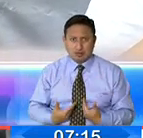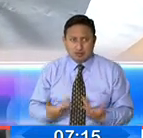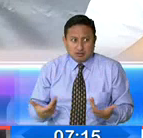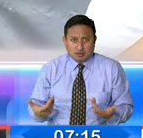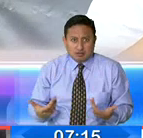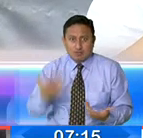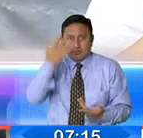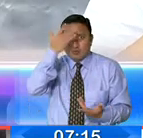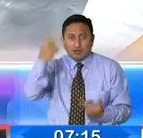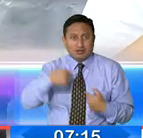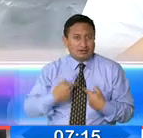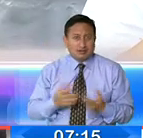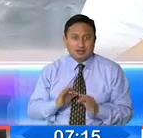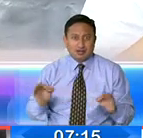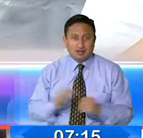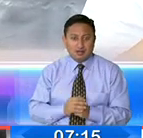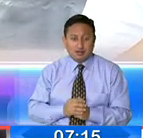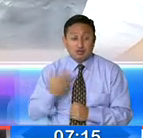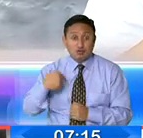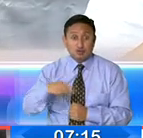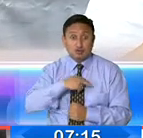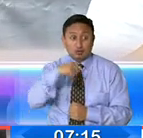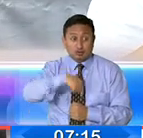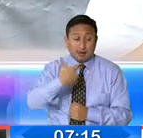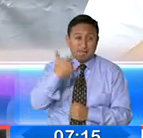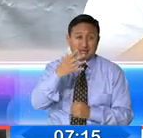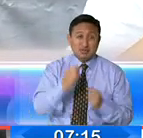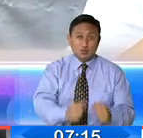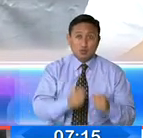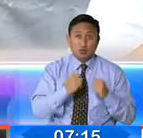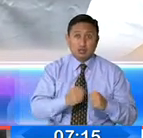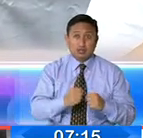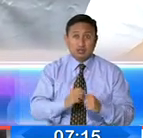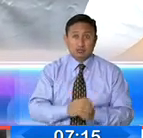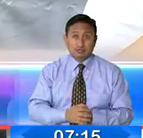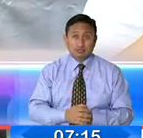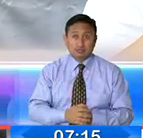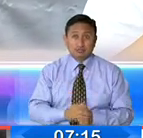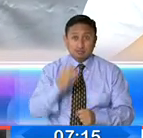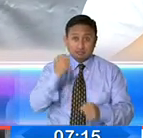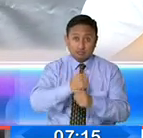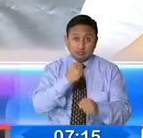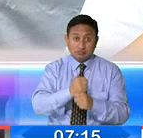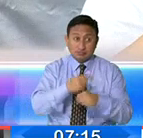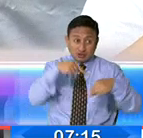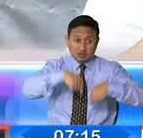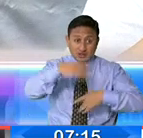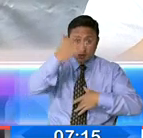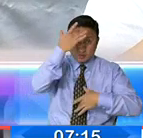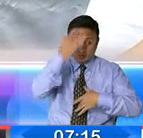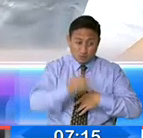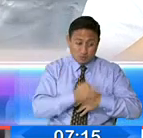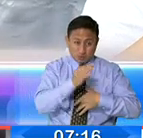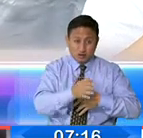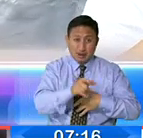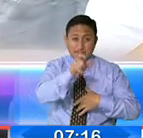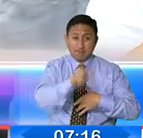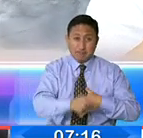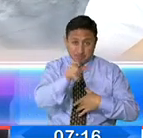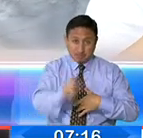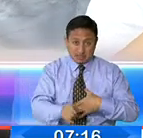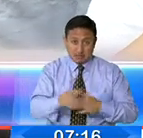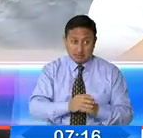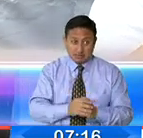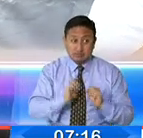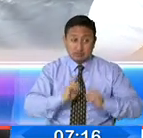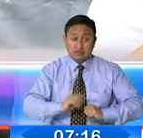con nosotros? Nosotros estuvimos en lo más fuerte, en lo más duro. Cuando mucha gente, inclusive,